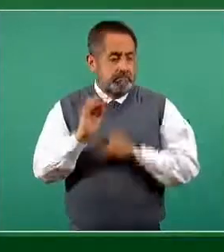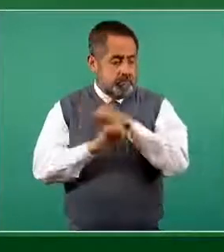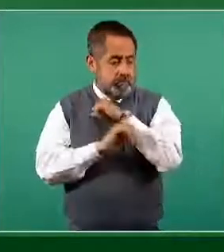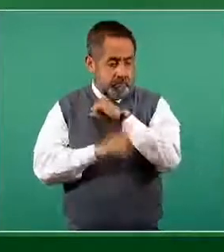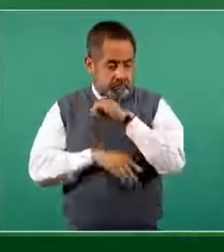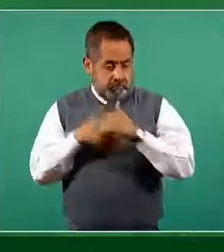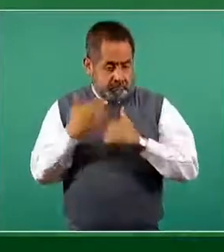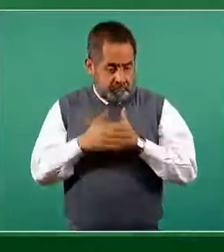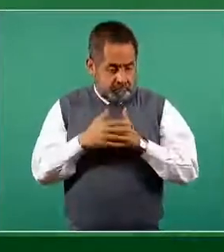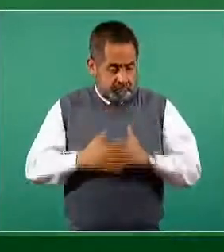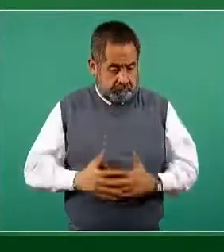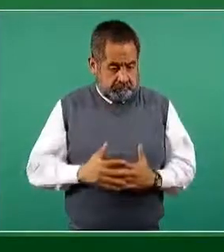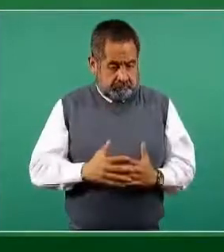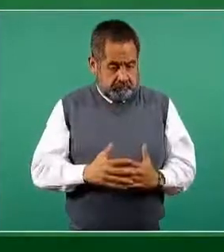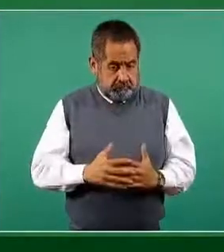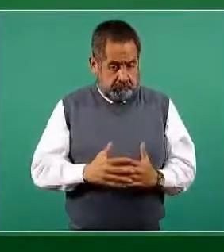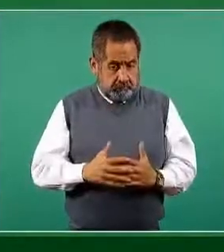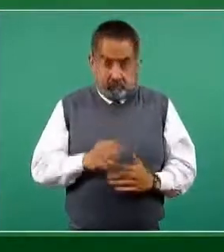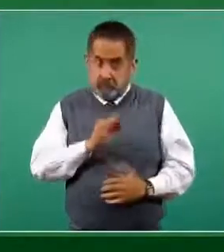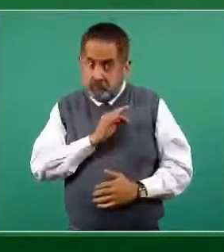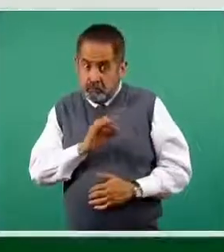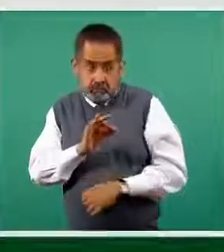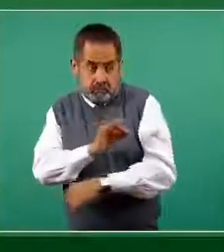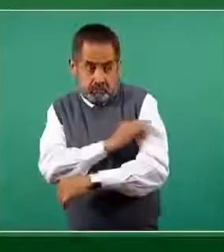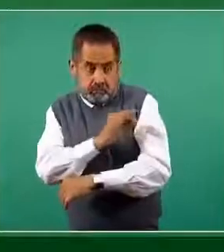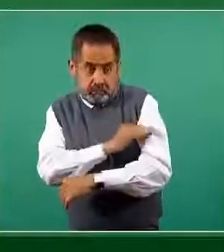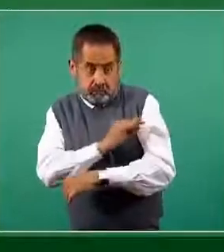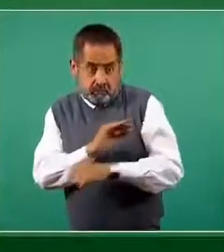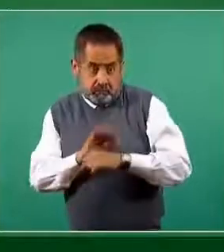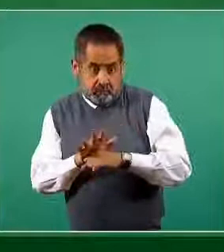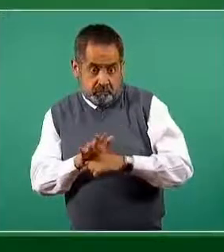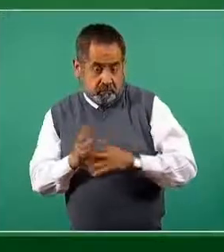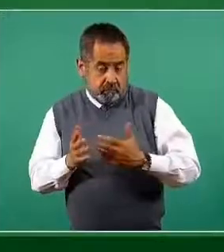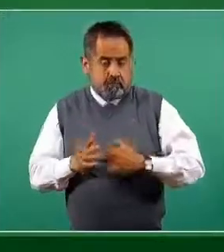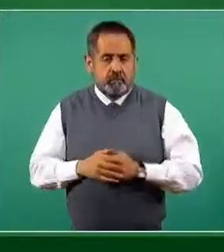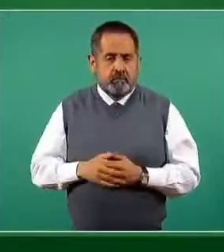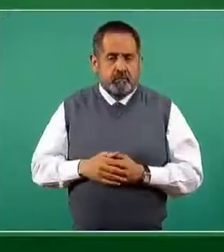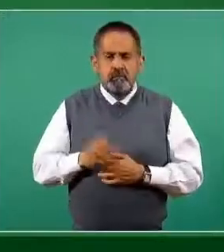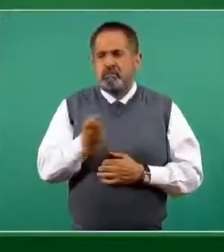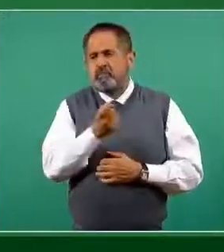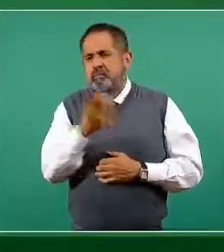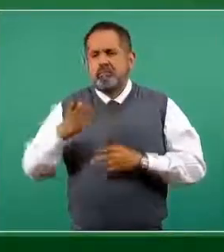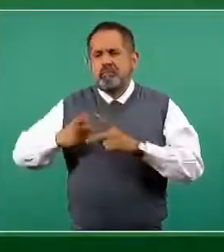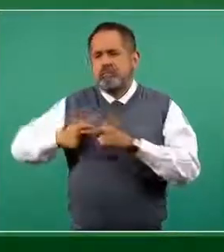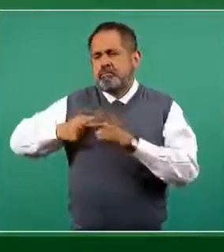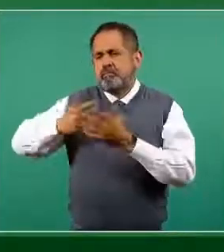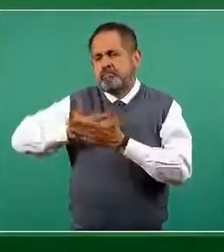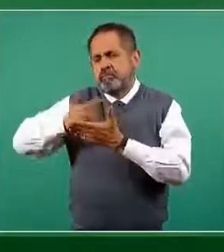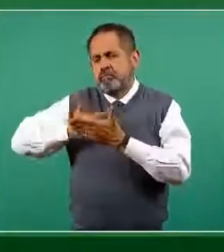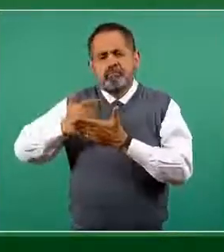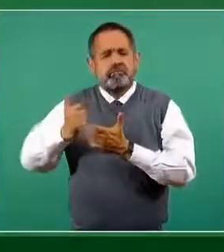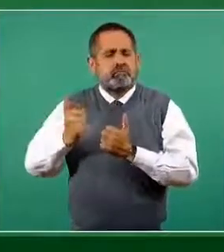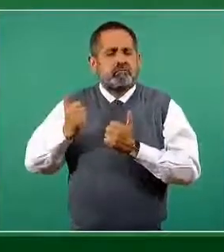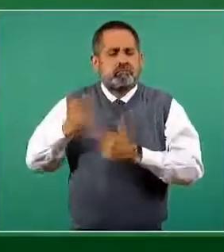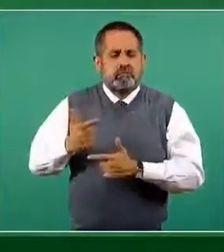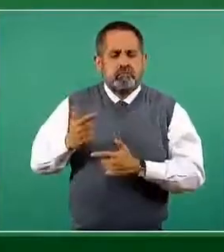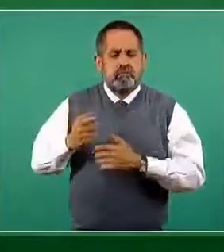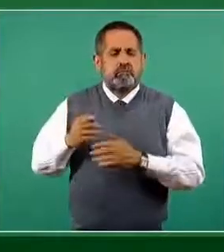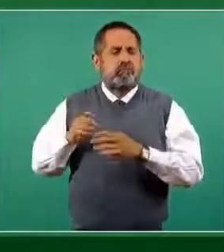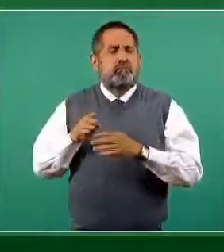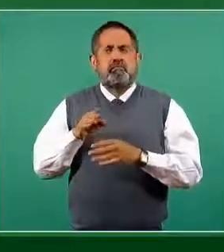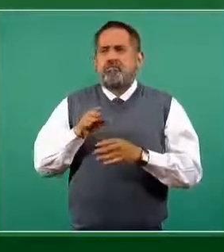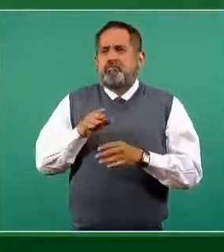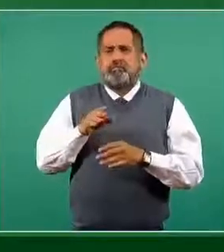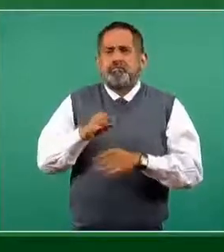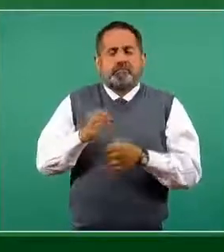seguro ponerme la vacuna del COVID-19? ¿Existen datos o alguna estadística en la